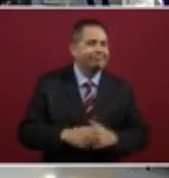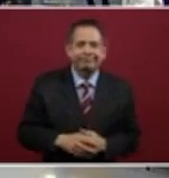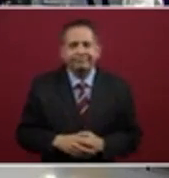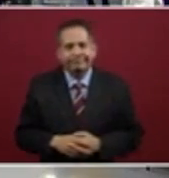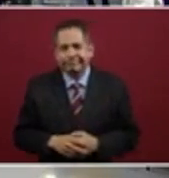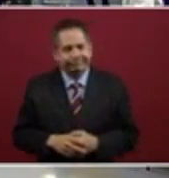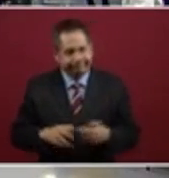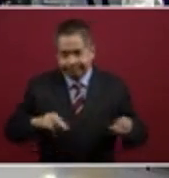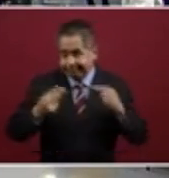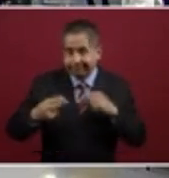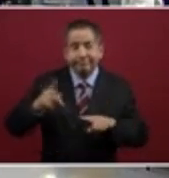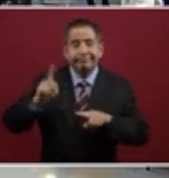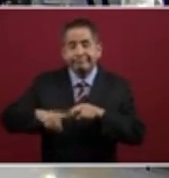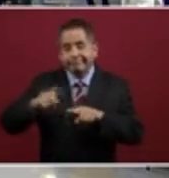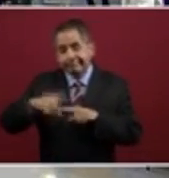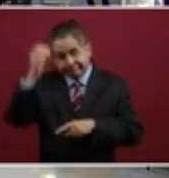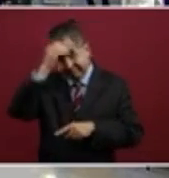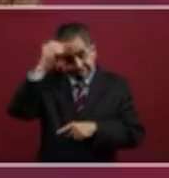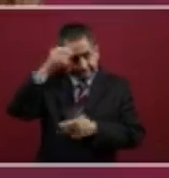no.